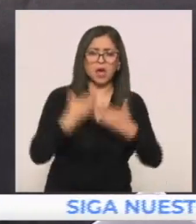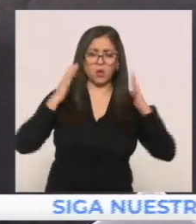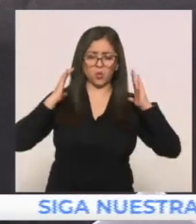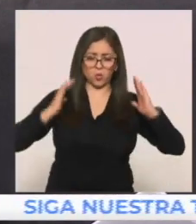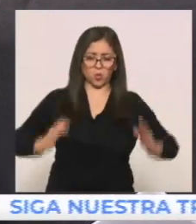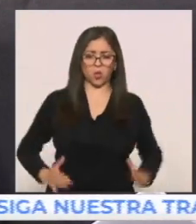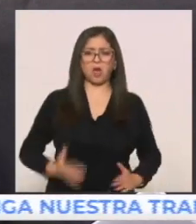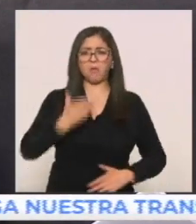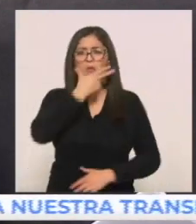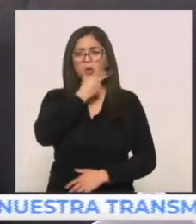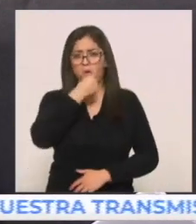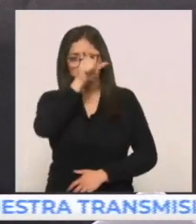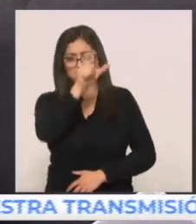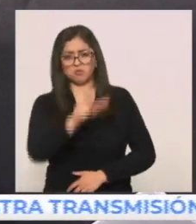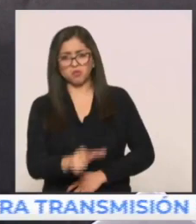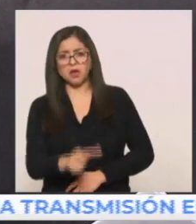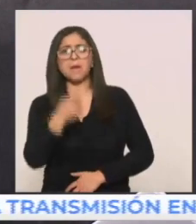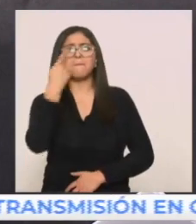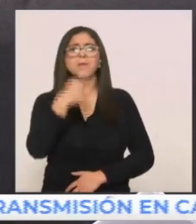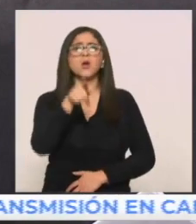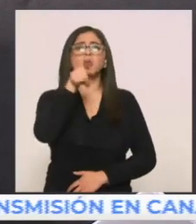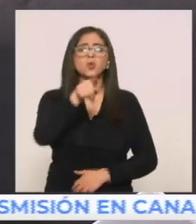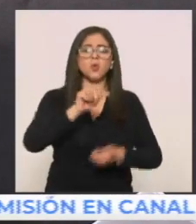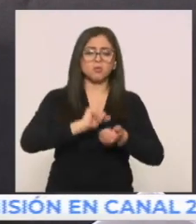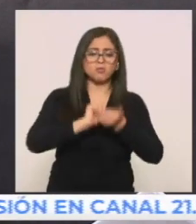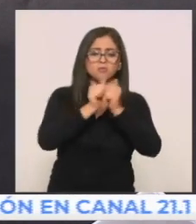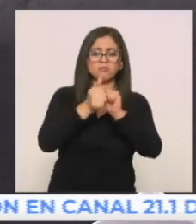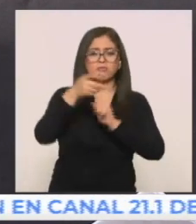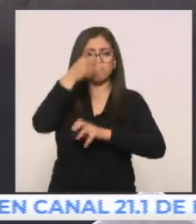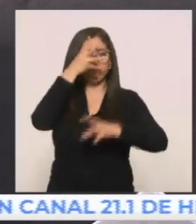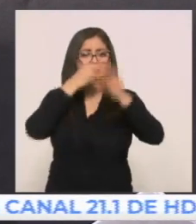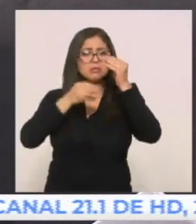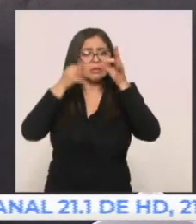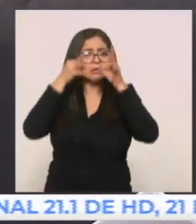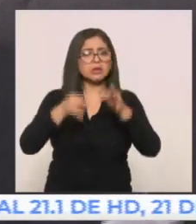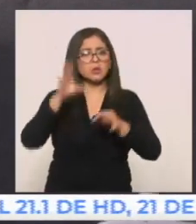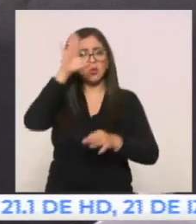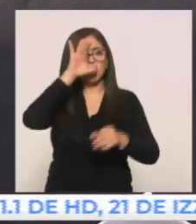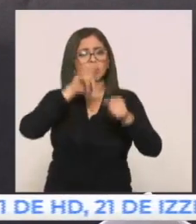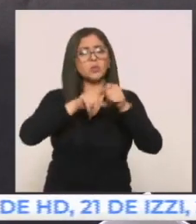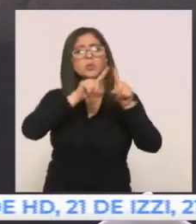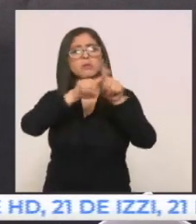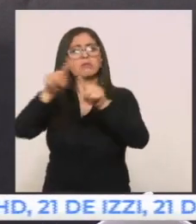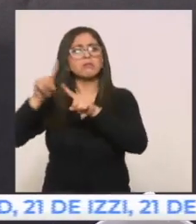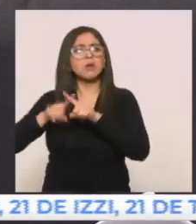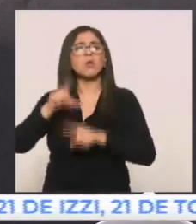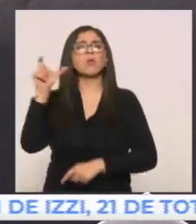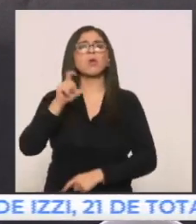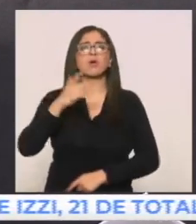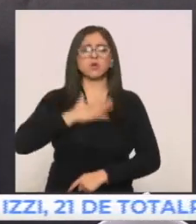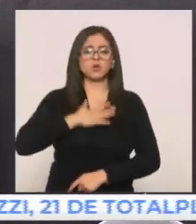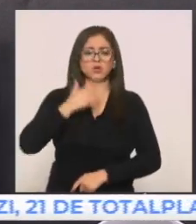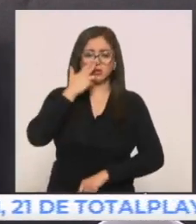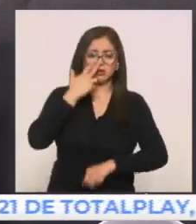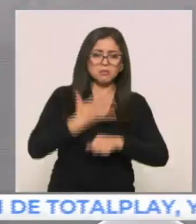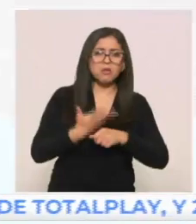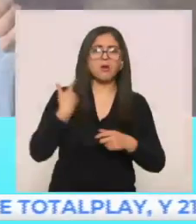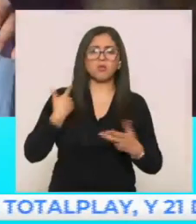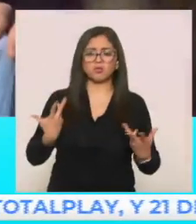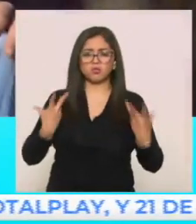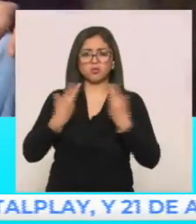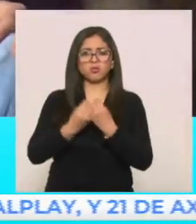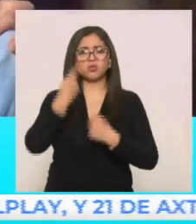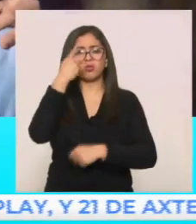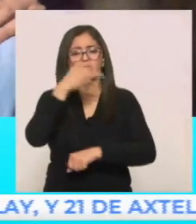tú estás siendo muchas veces es un aprendizaje cultural que deviene de varios ¿Cuándo asumiste ámbitos. ese rol? La propia familia, efectivamente, te va